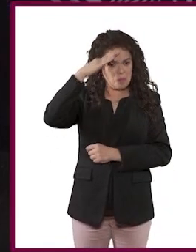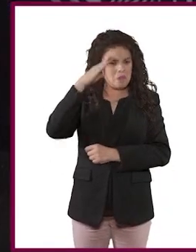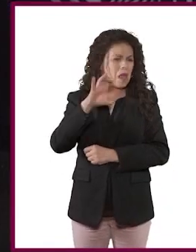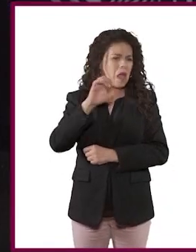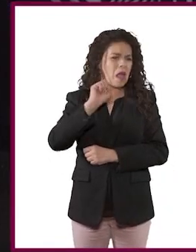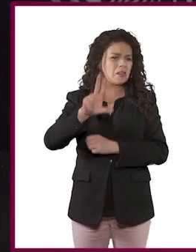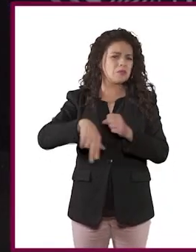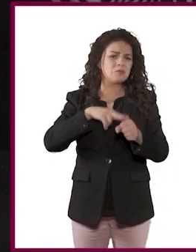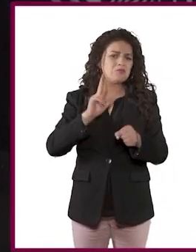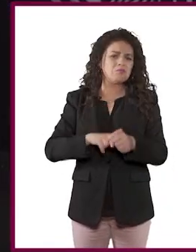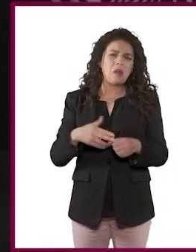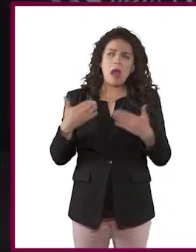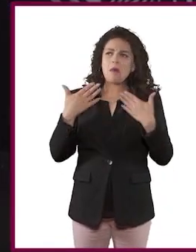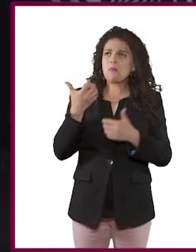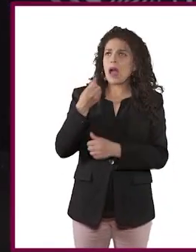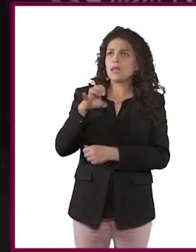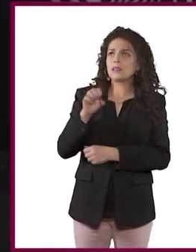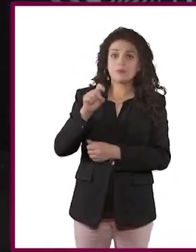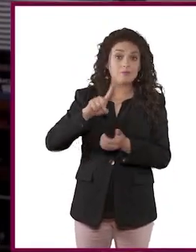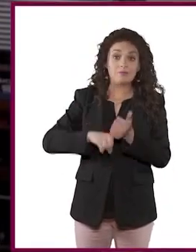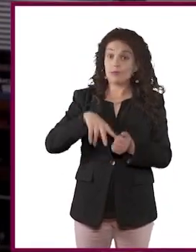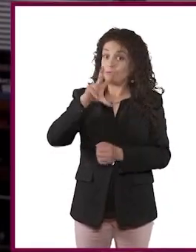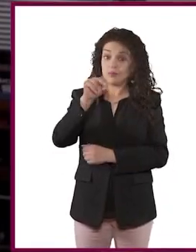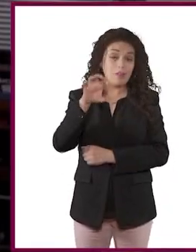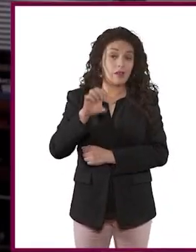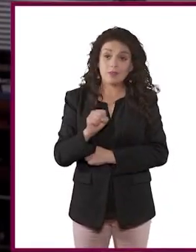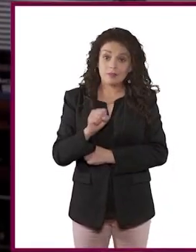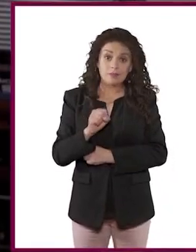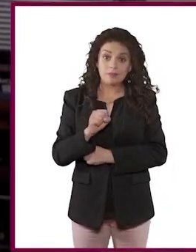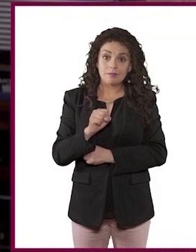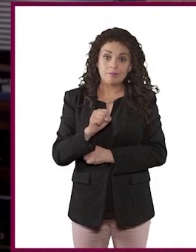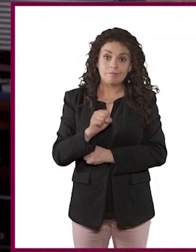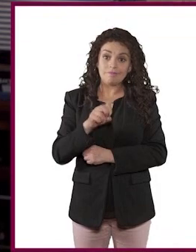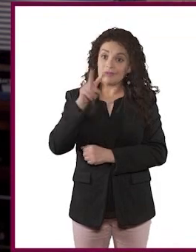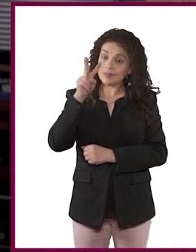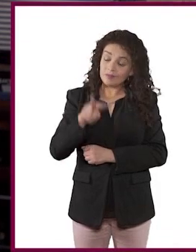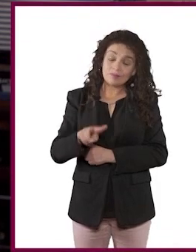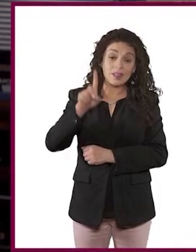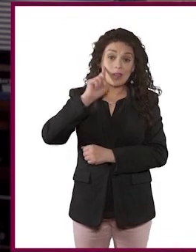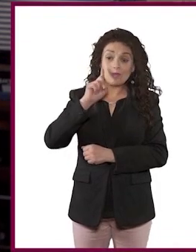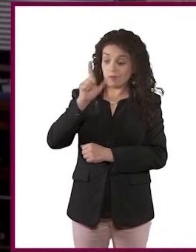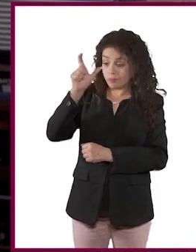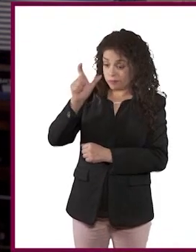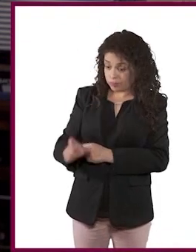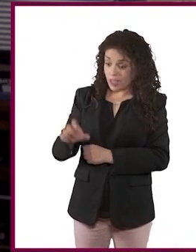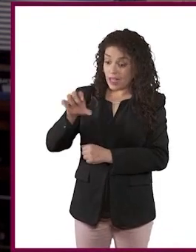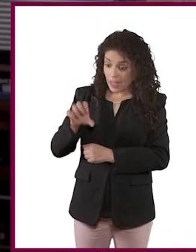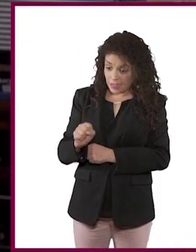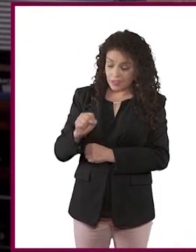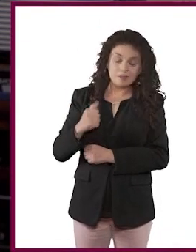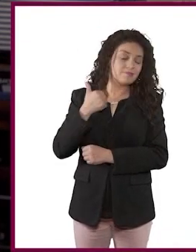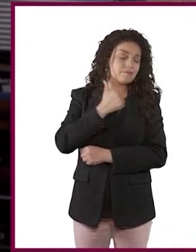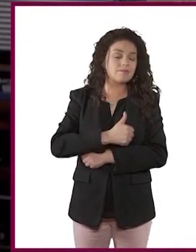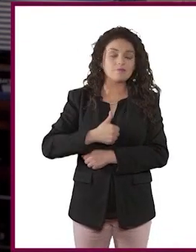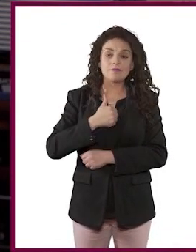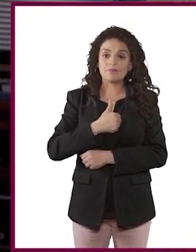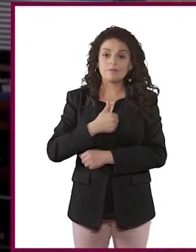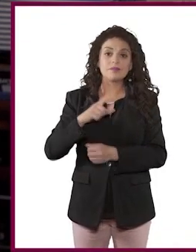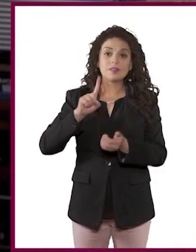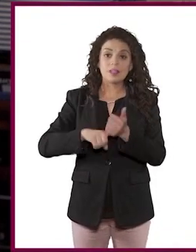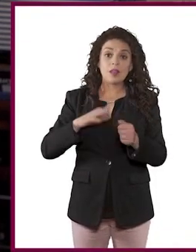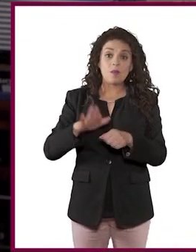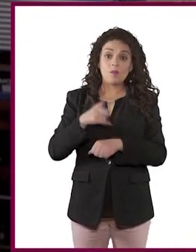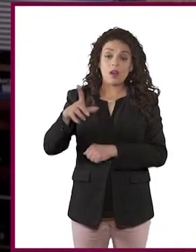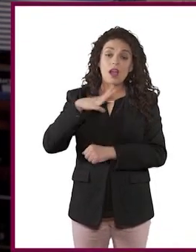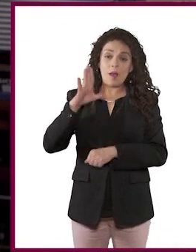sociedad, pero no tiene por qué ser así. Desafortunadamente, ser mujer es uno de los factores más decisivos para